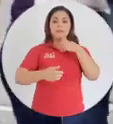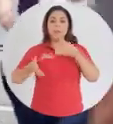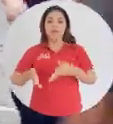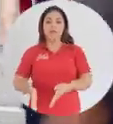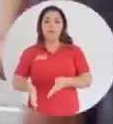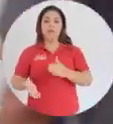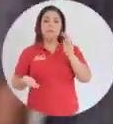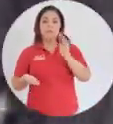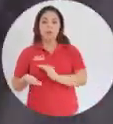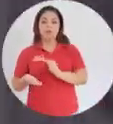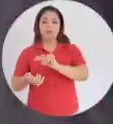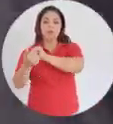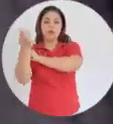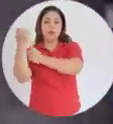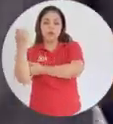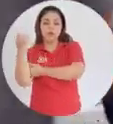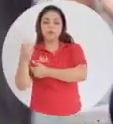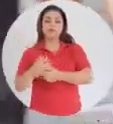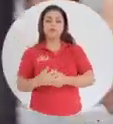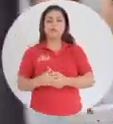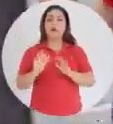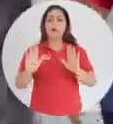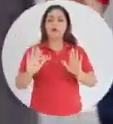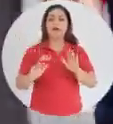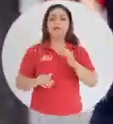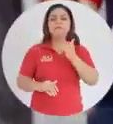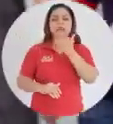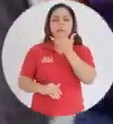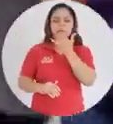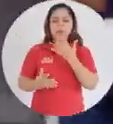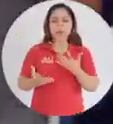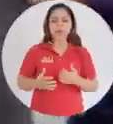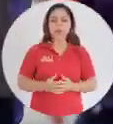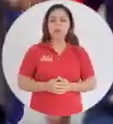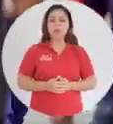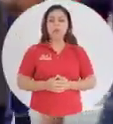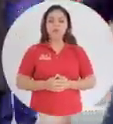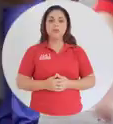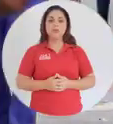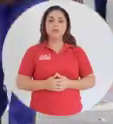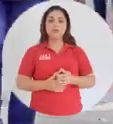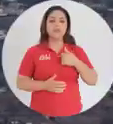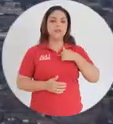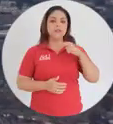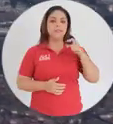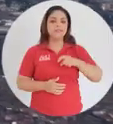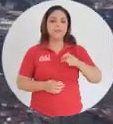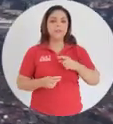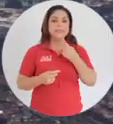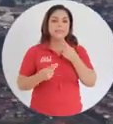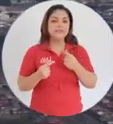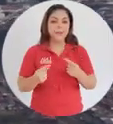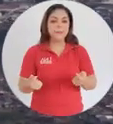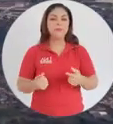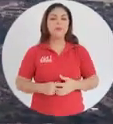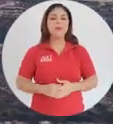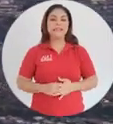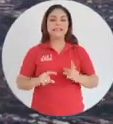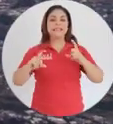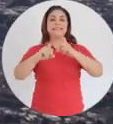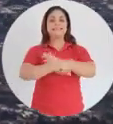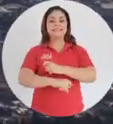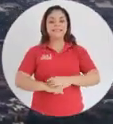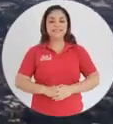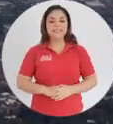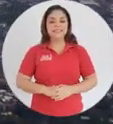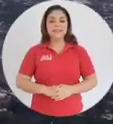autoritarios. Pero ¿qué ha pasado? A ver si lo puedo decir en 30 segundos. En 2 minutos. Es complicado.